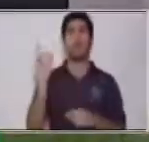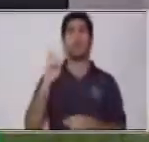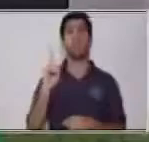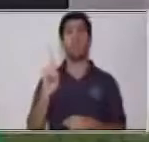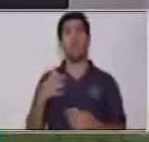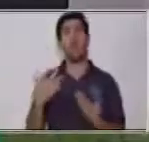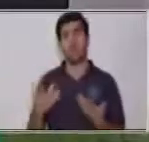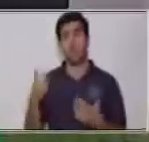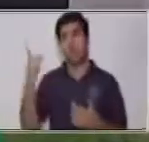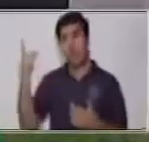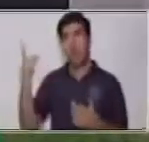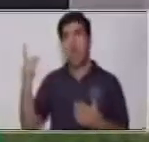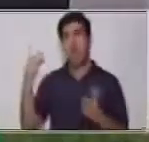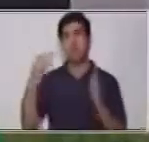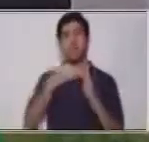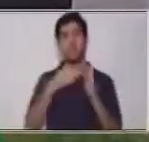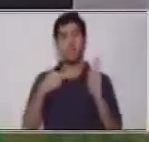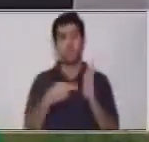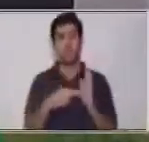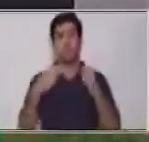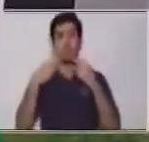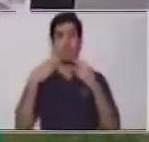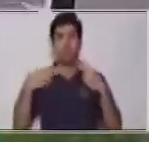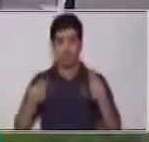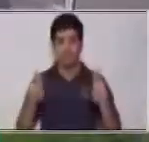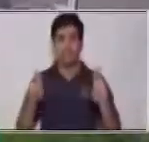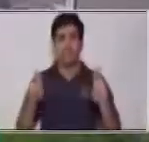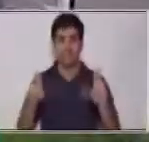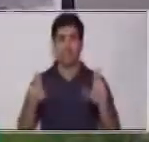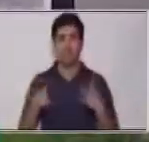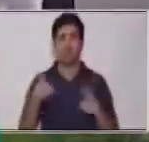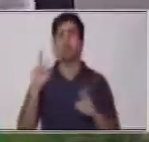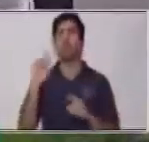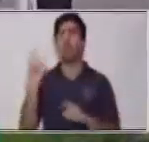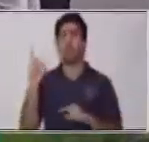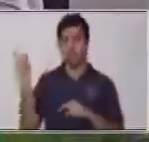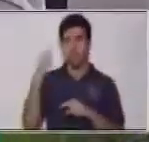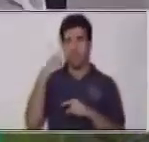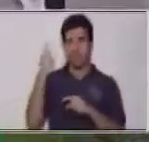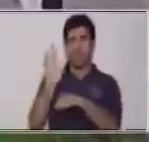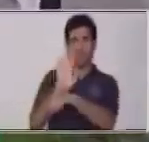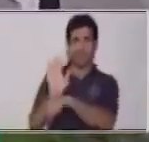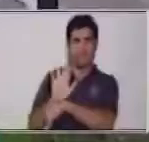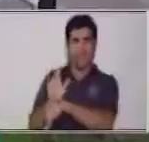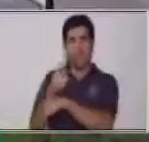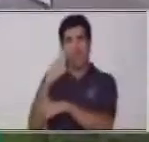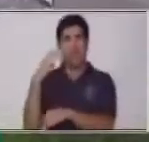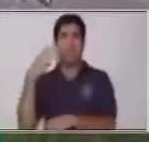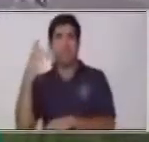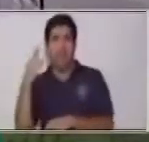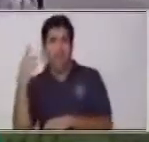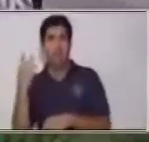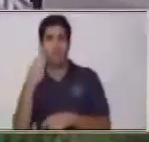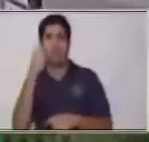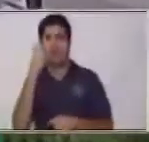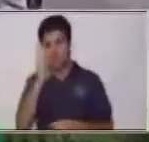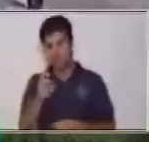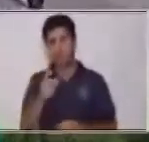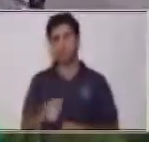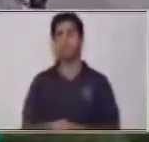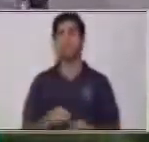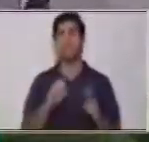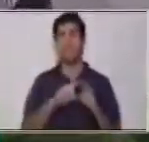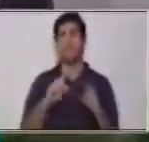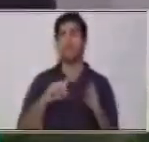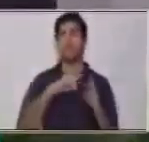noticias que se nos presentan en los medios de comunicación. Ahora vemos la otra forma en que se pueden